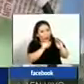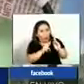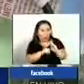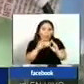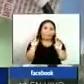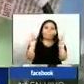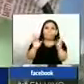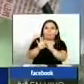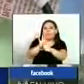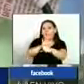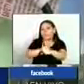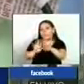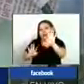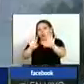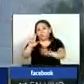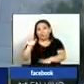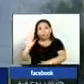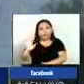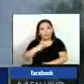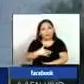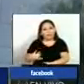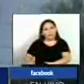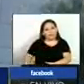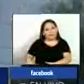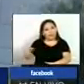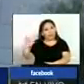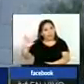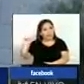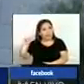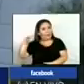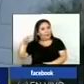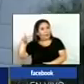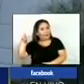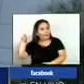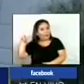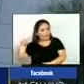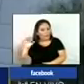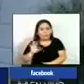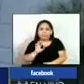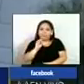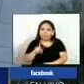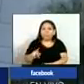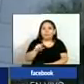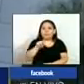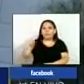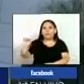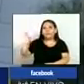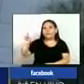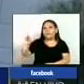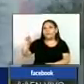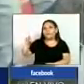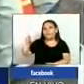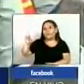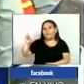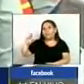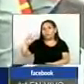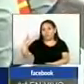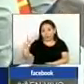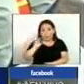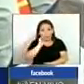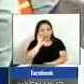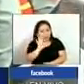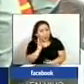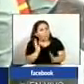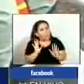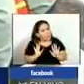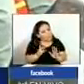COVID-19, el presidente de la Administración Nacional de Acueductos y Alcantarillados, Frédéric Benítez, informó que la institución